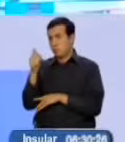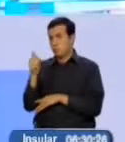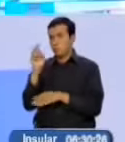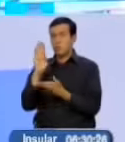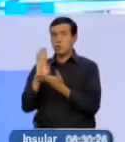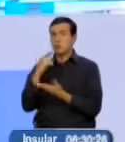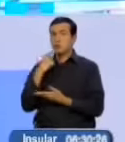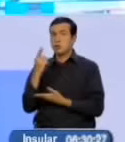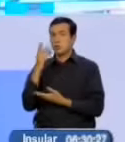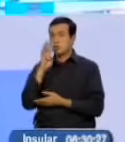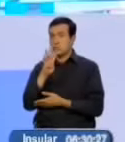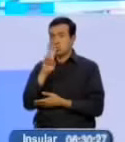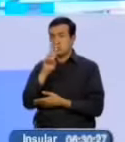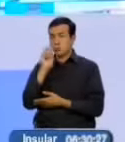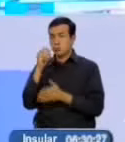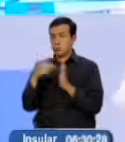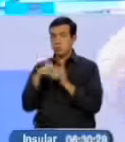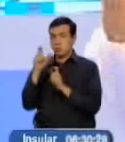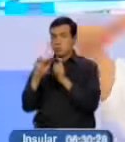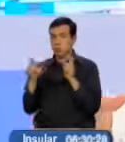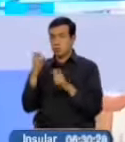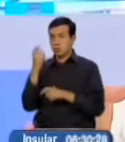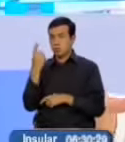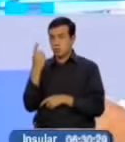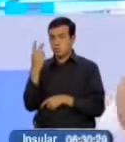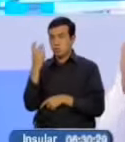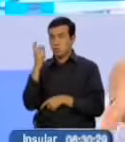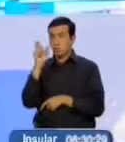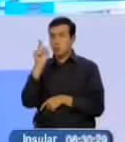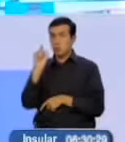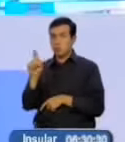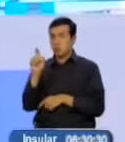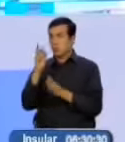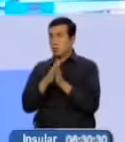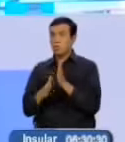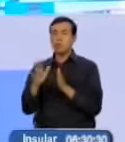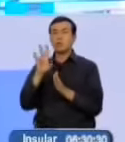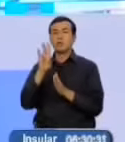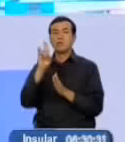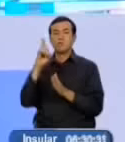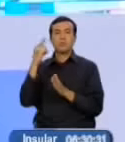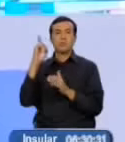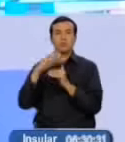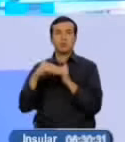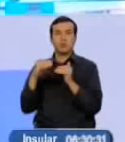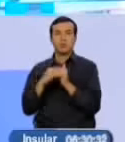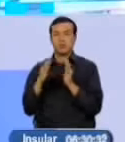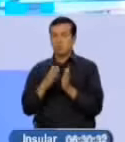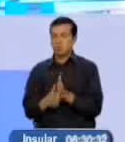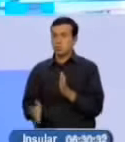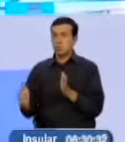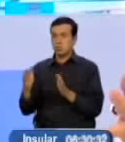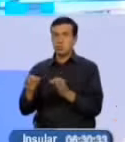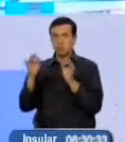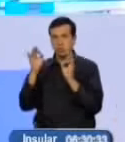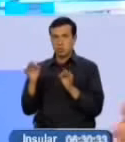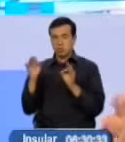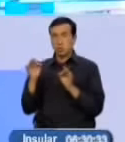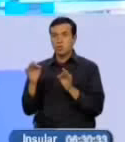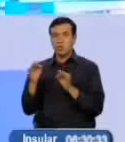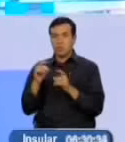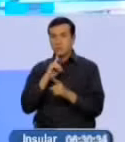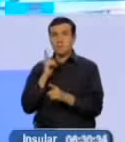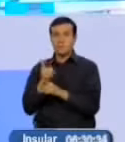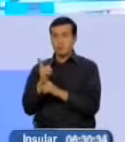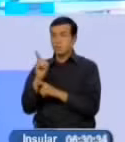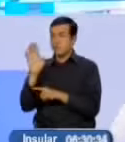IES, habla de estos 420 mil afiliados, 112 mil que se atendieron, fue un monto de $71 millones, que fue lo que el equivalente a lo que tuvo